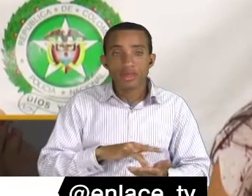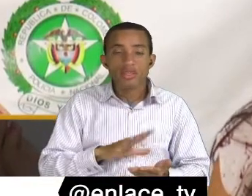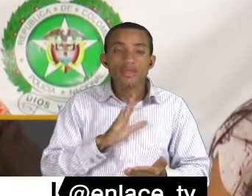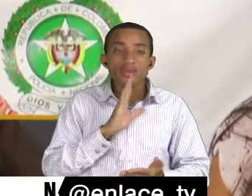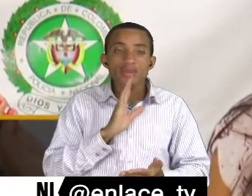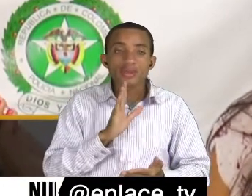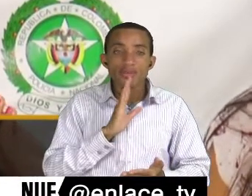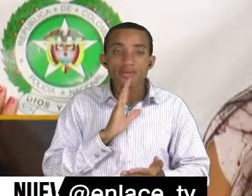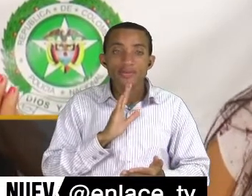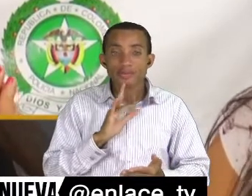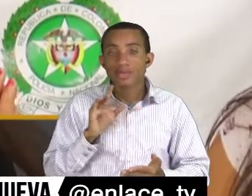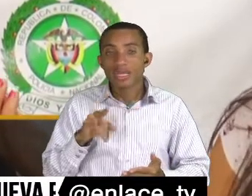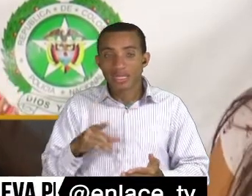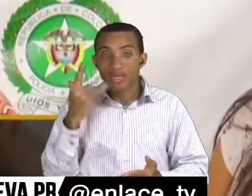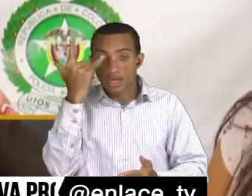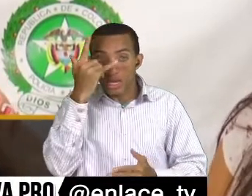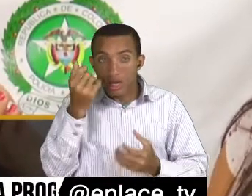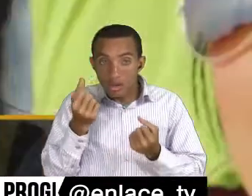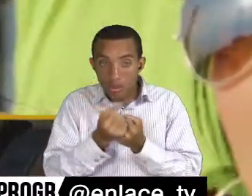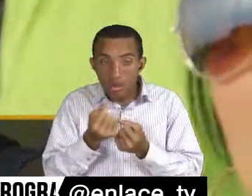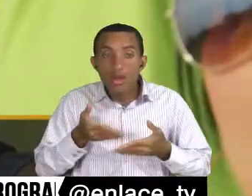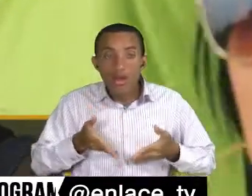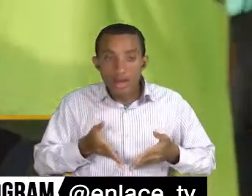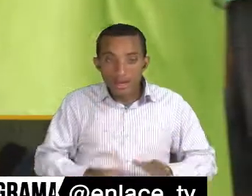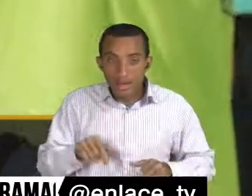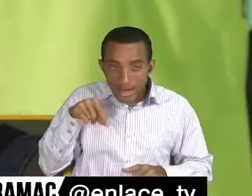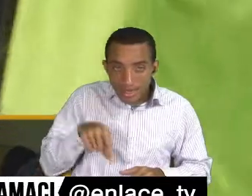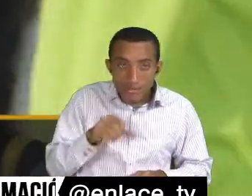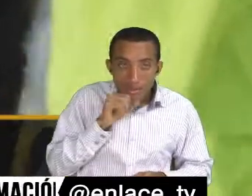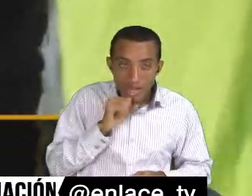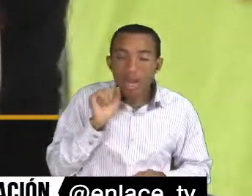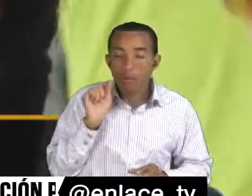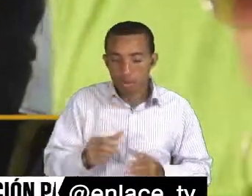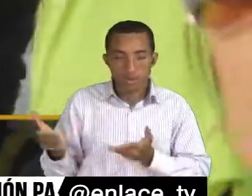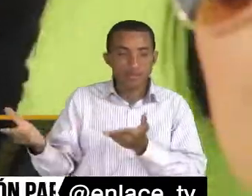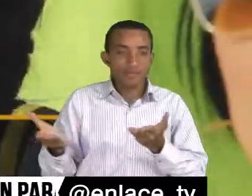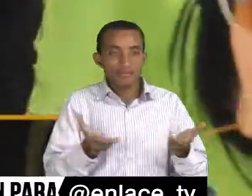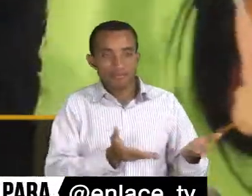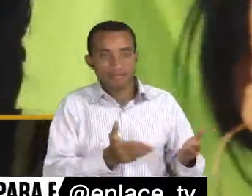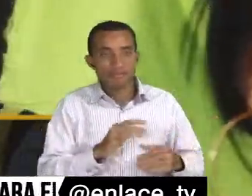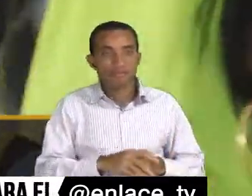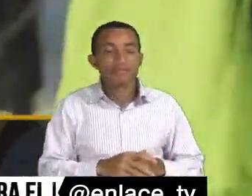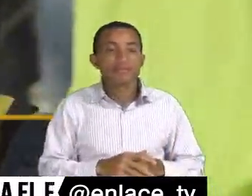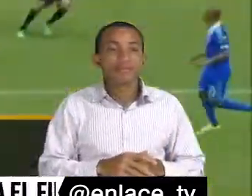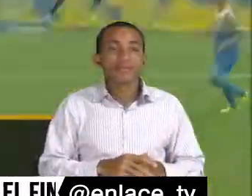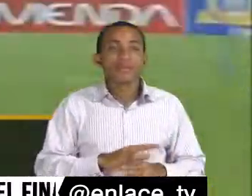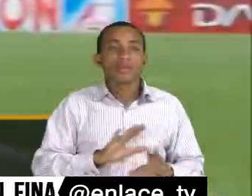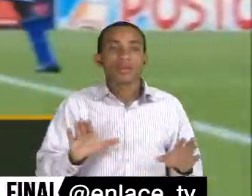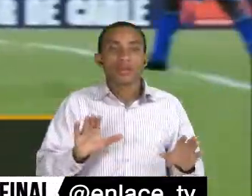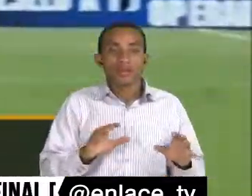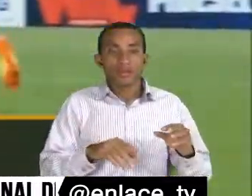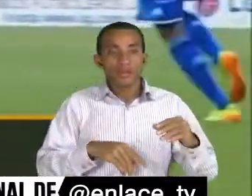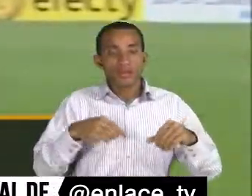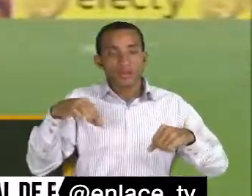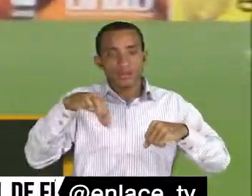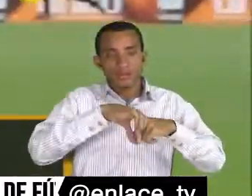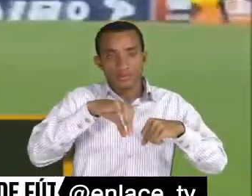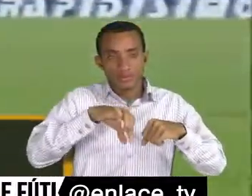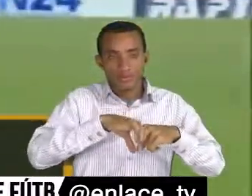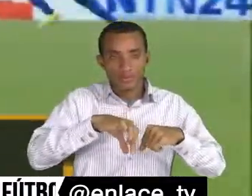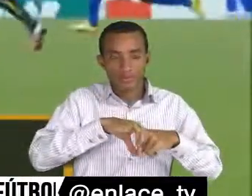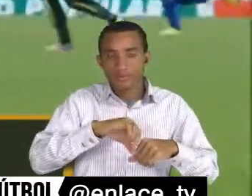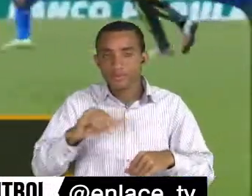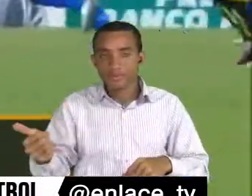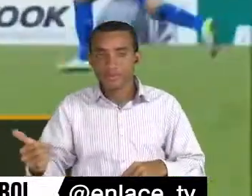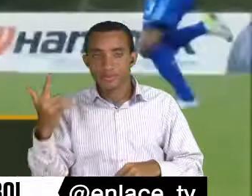hinchas locales al equipo de Millonarios. El equipo que enfrentará a la Alianza Petrolera va en la casilla 3 de la tabla de posiciones de la Copa Águila